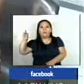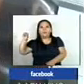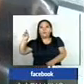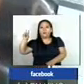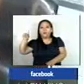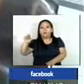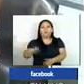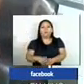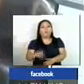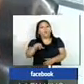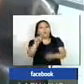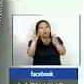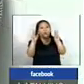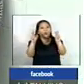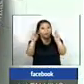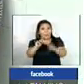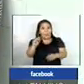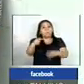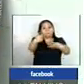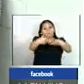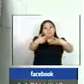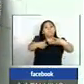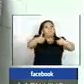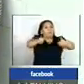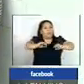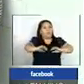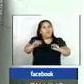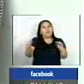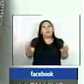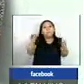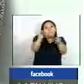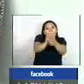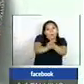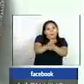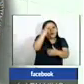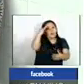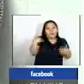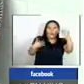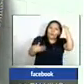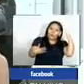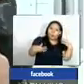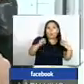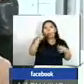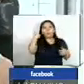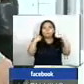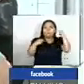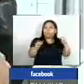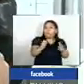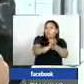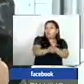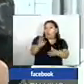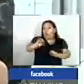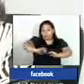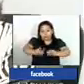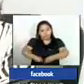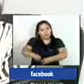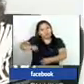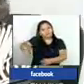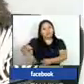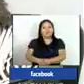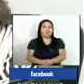que generan controversia, como la legalización del matrimonio igualitario y el aborto bajo alguna de las seis causales, esto dijo la candidata.